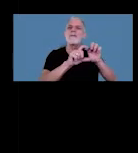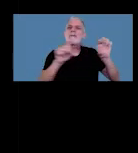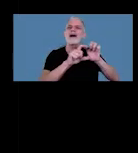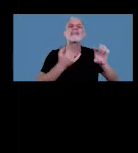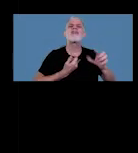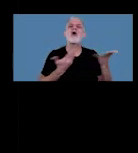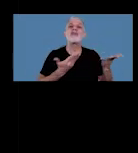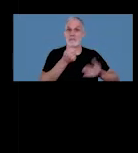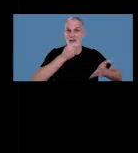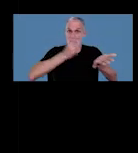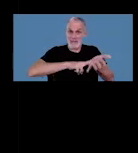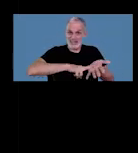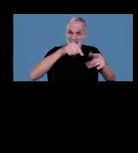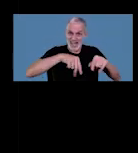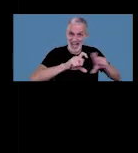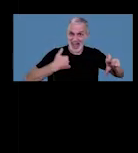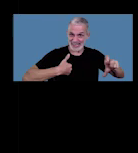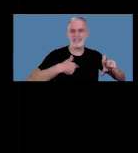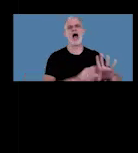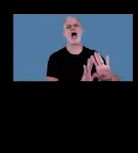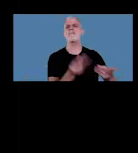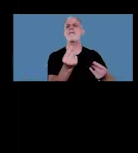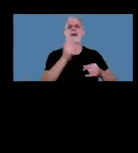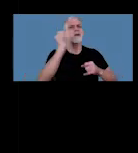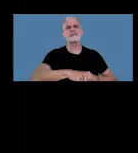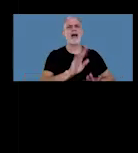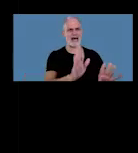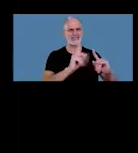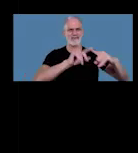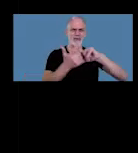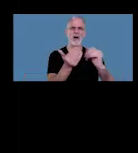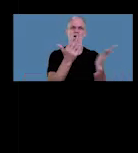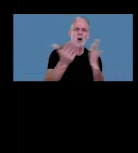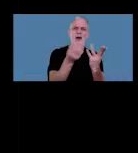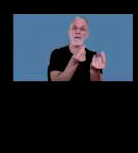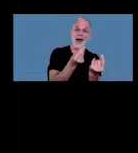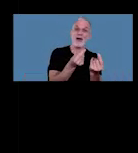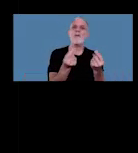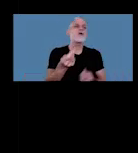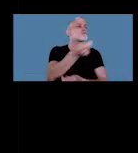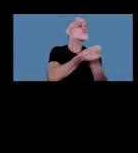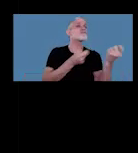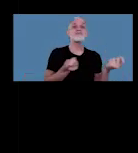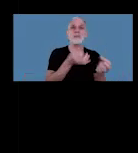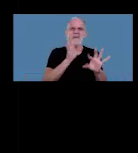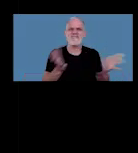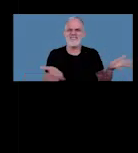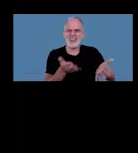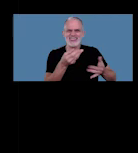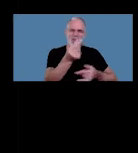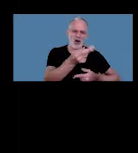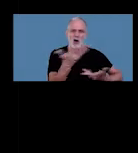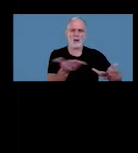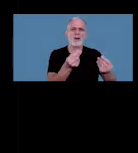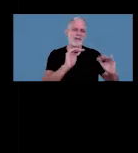están patentados en el país, se van a evaluar de esta manera, ¿sí? Comparando este valor con el valor de tabla. Por lo general siempre es